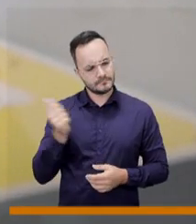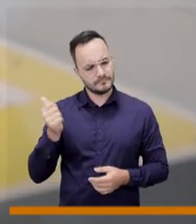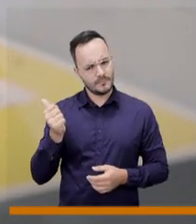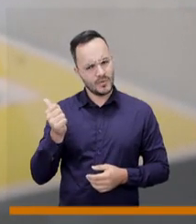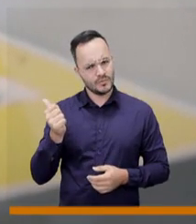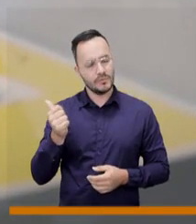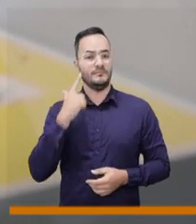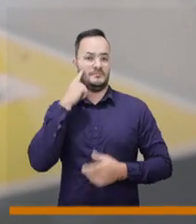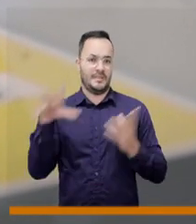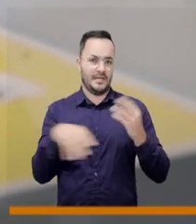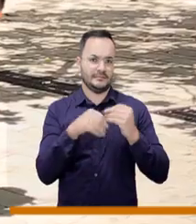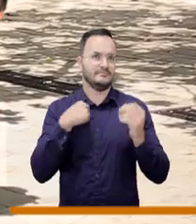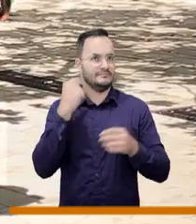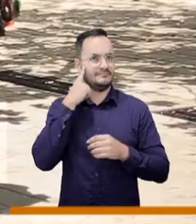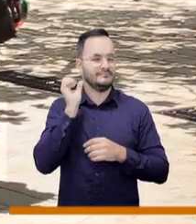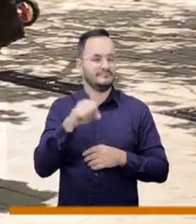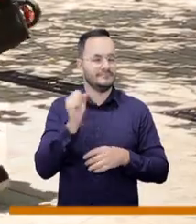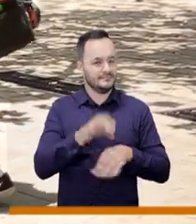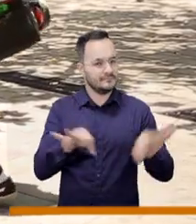también está,